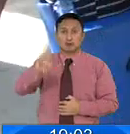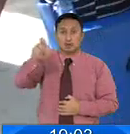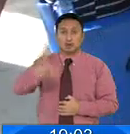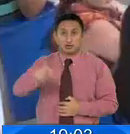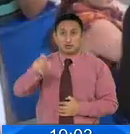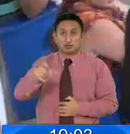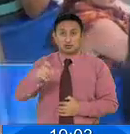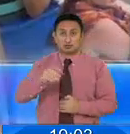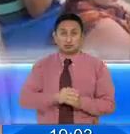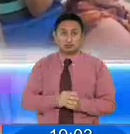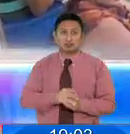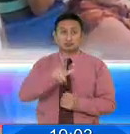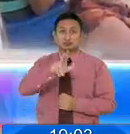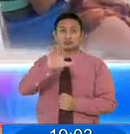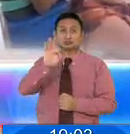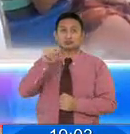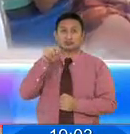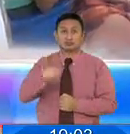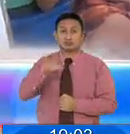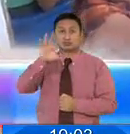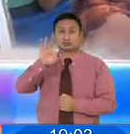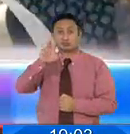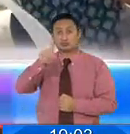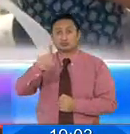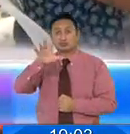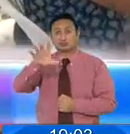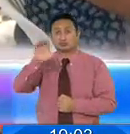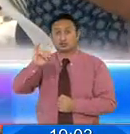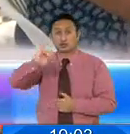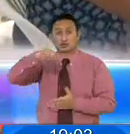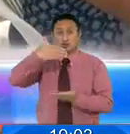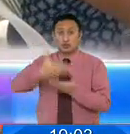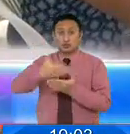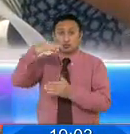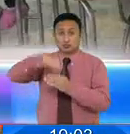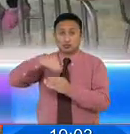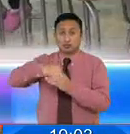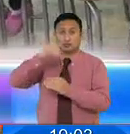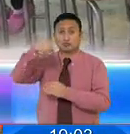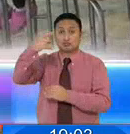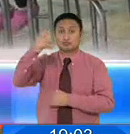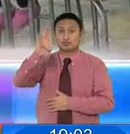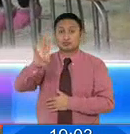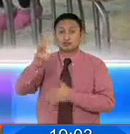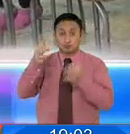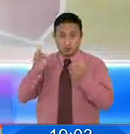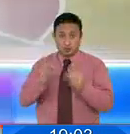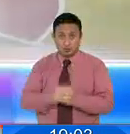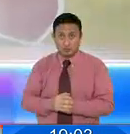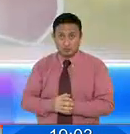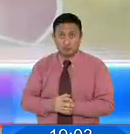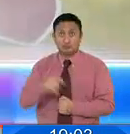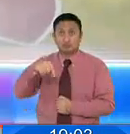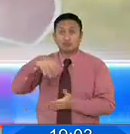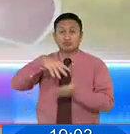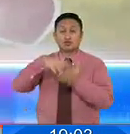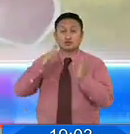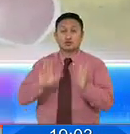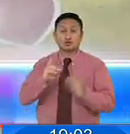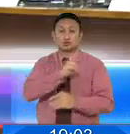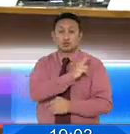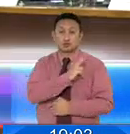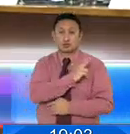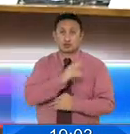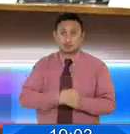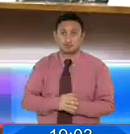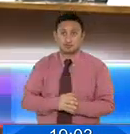las 39.915 juntas receptoras del voto el próximo 7 de febrero son estudiantes universitarios.